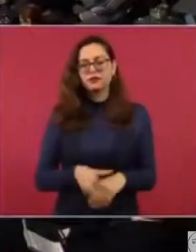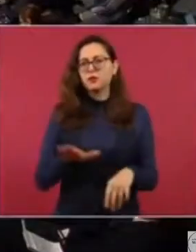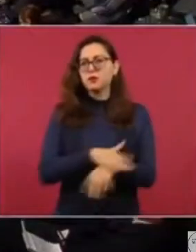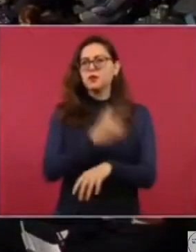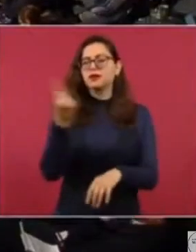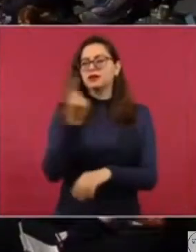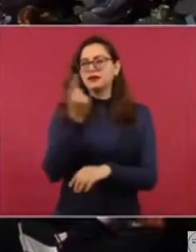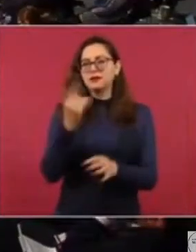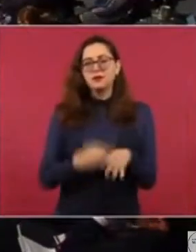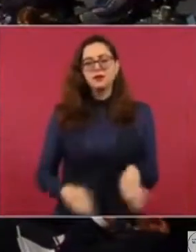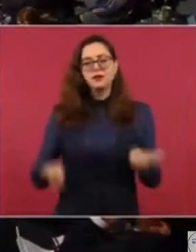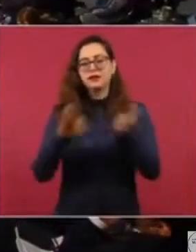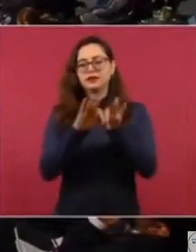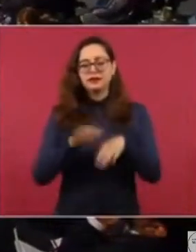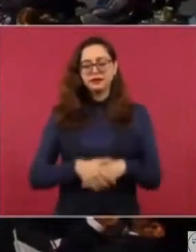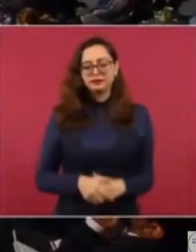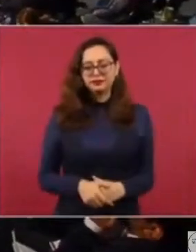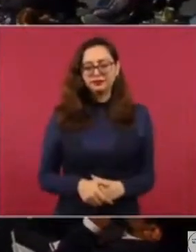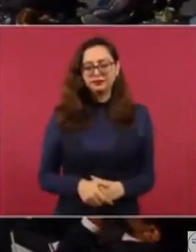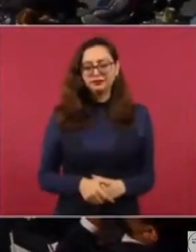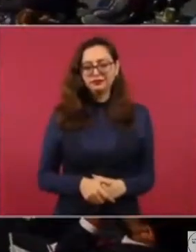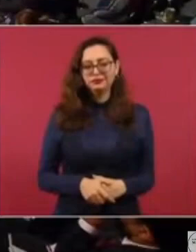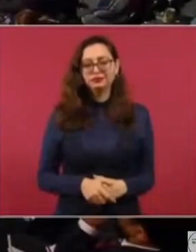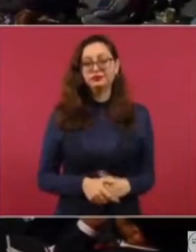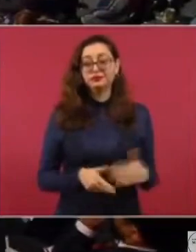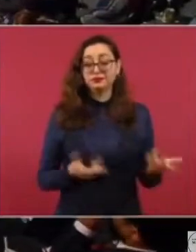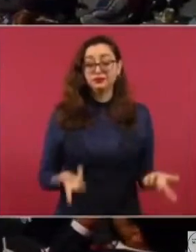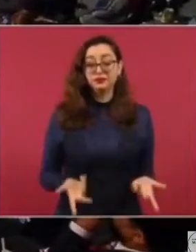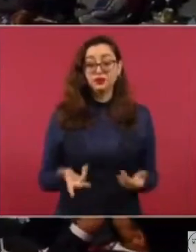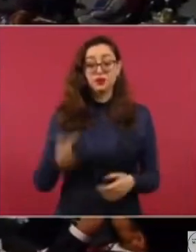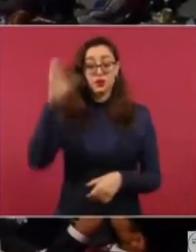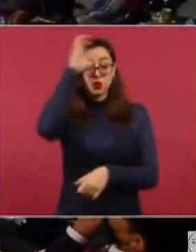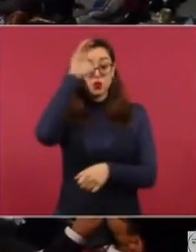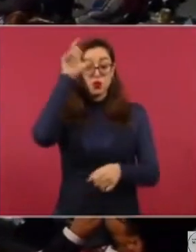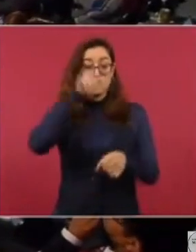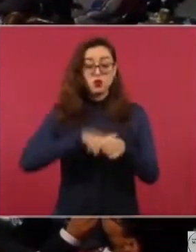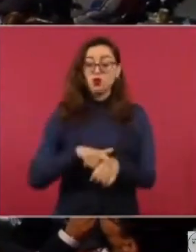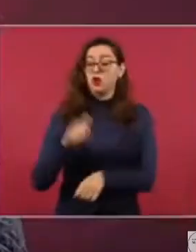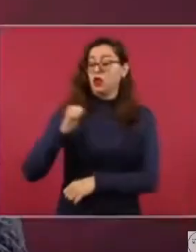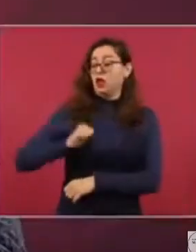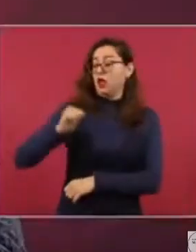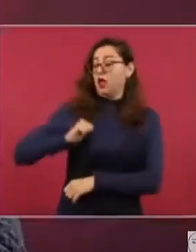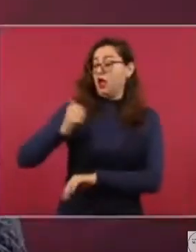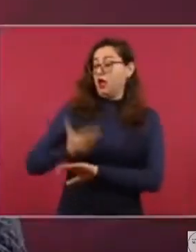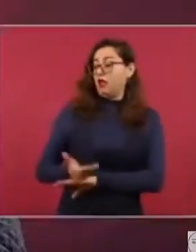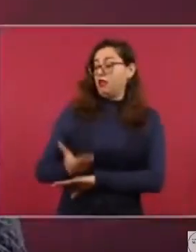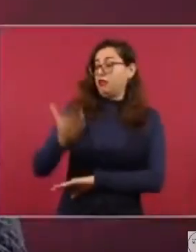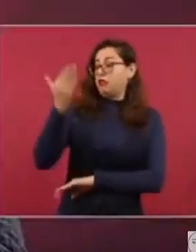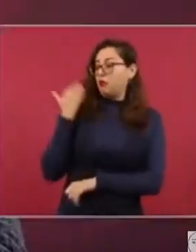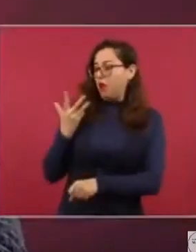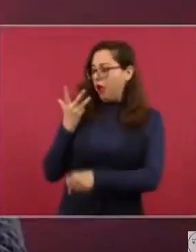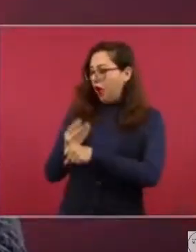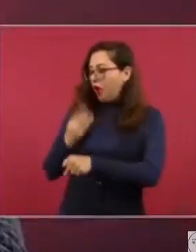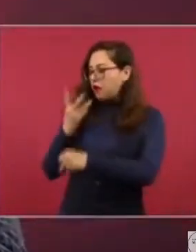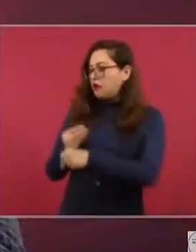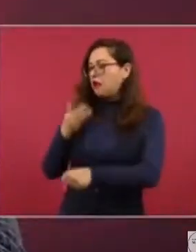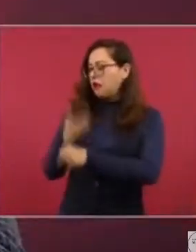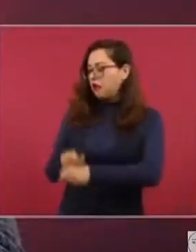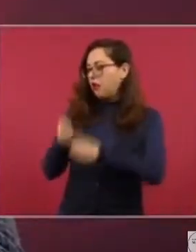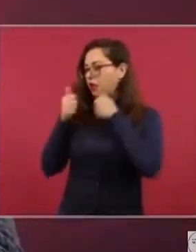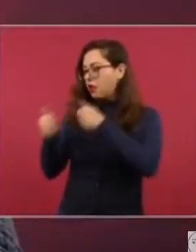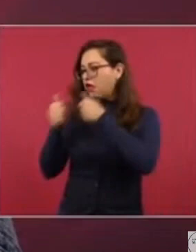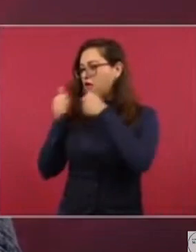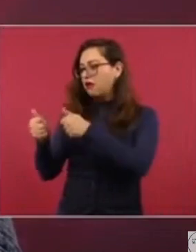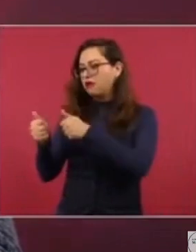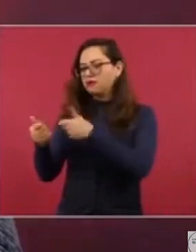de los impulsos de las culturas ancestrales no pueden desligarse de las